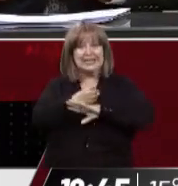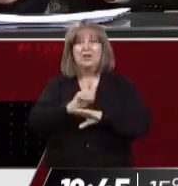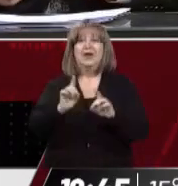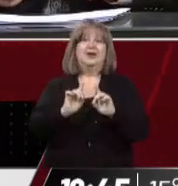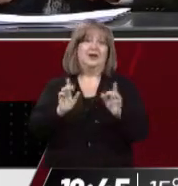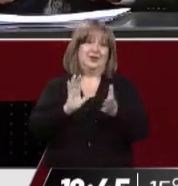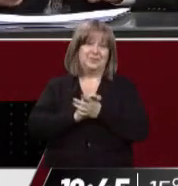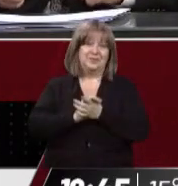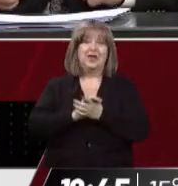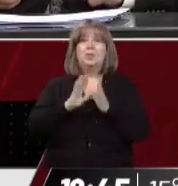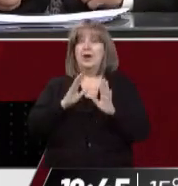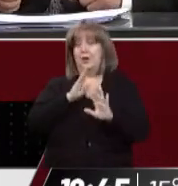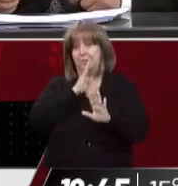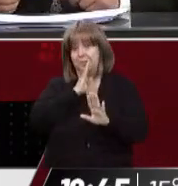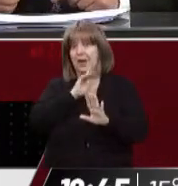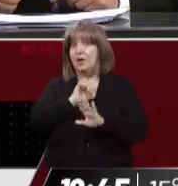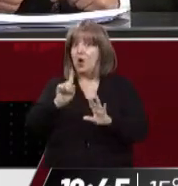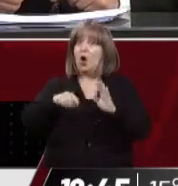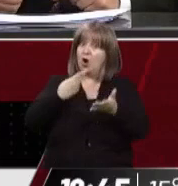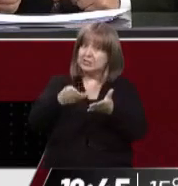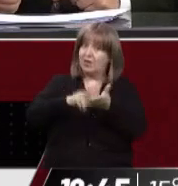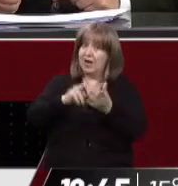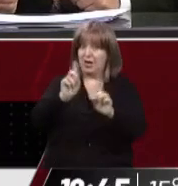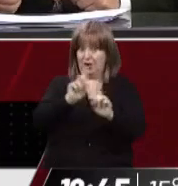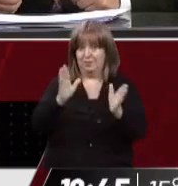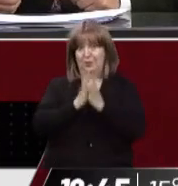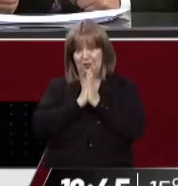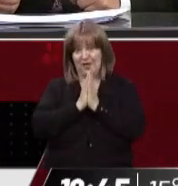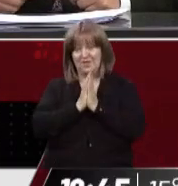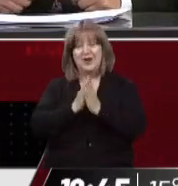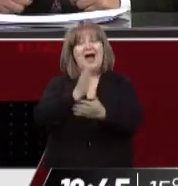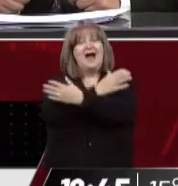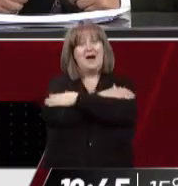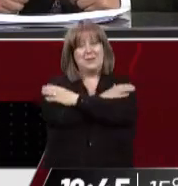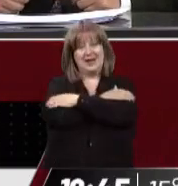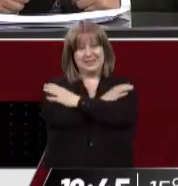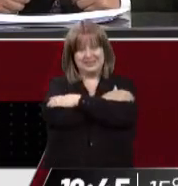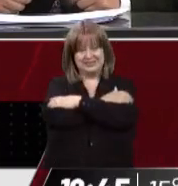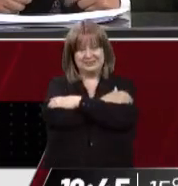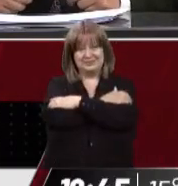le salió bien a Kenneth en esta oportunidad. Así que no intenten más. Gracias. Te mandamos un abrazo, Kenneth. Sí.